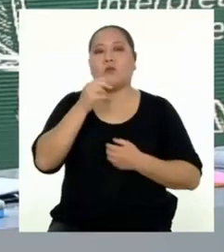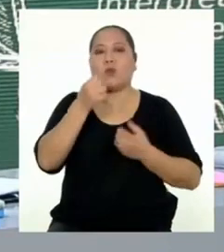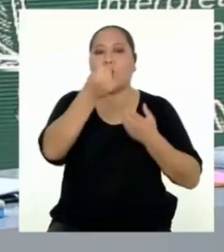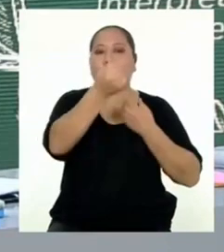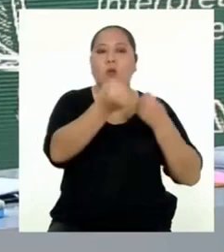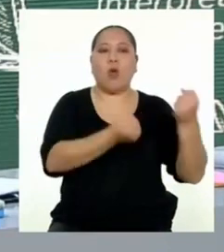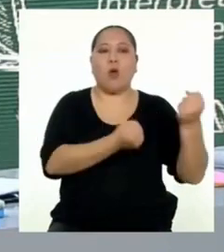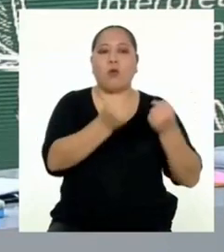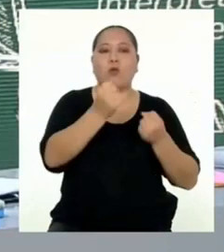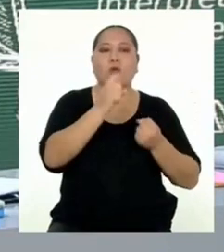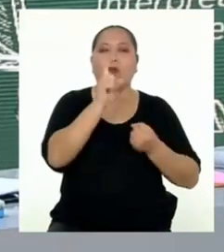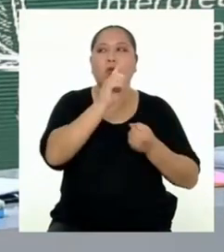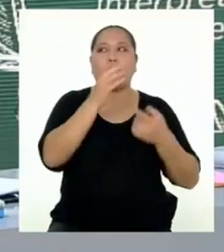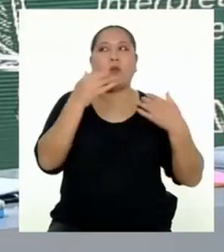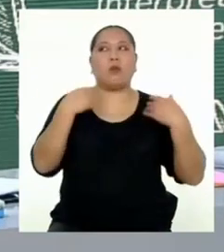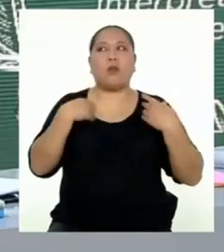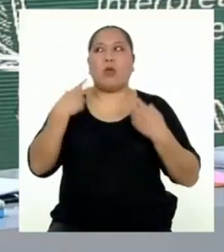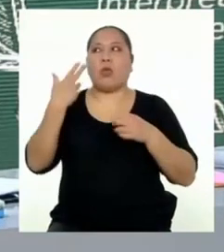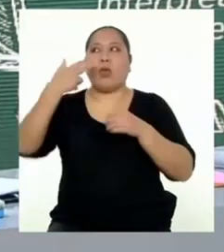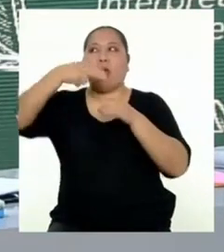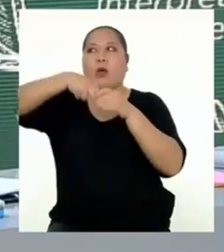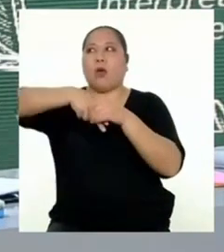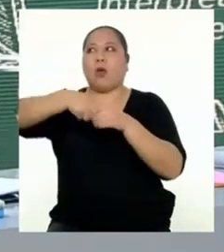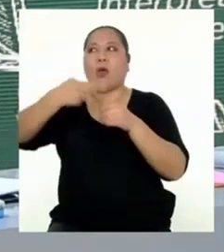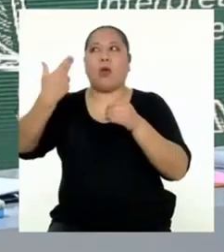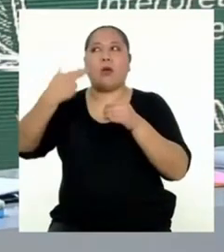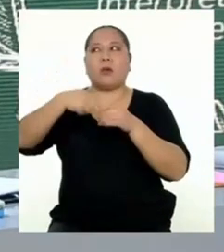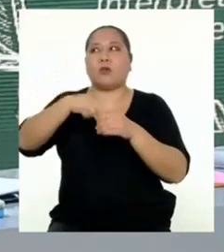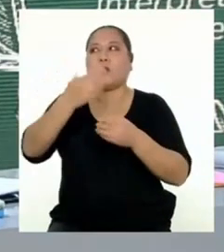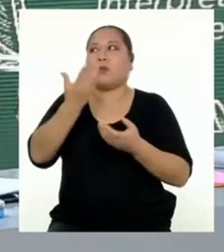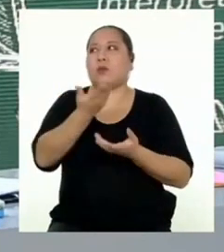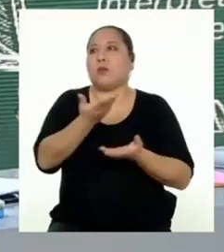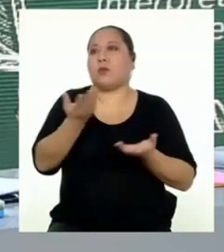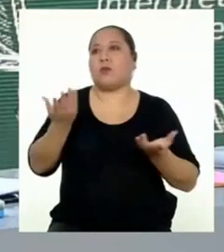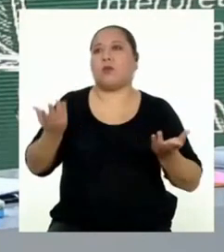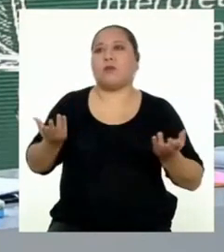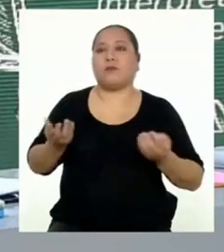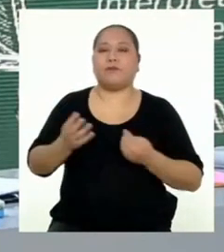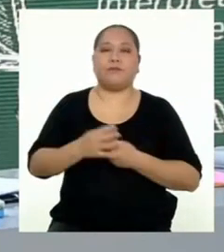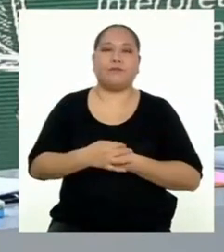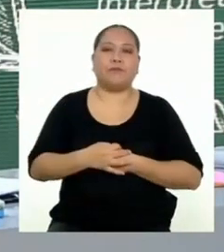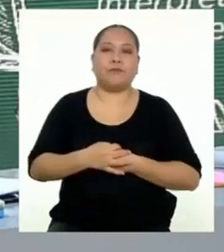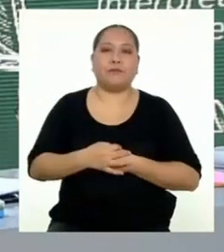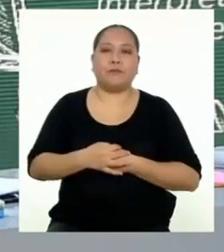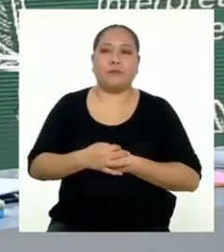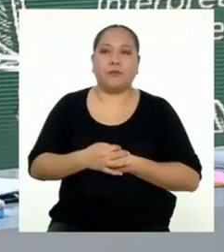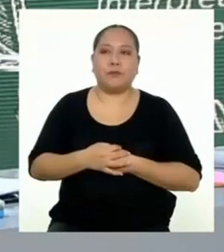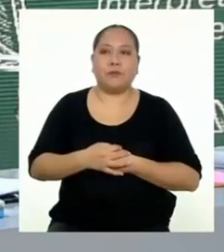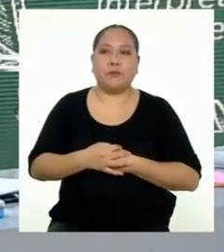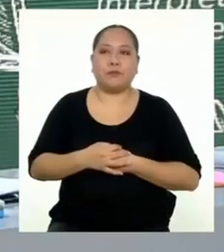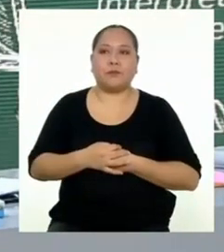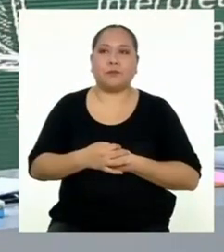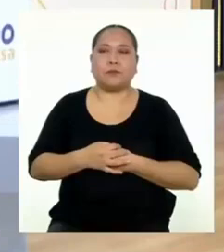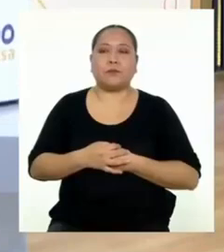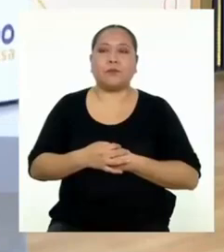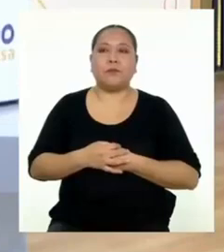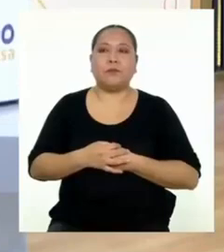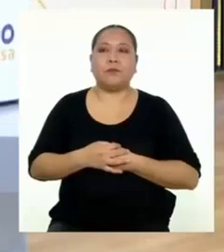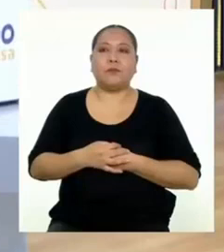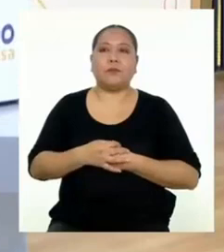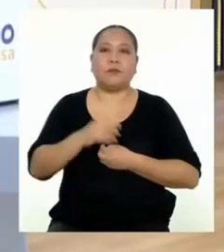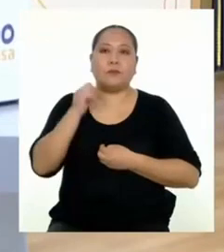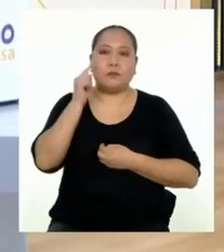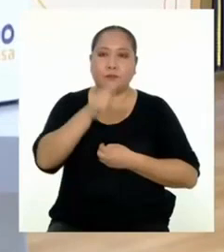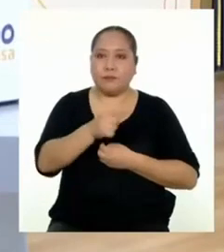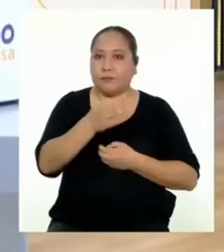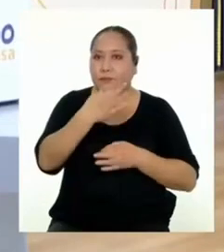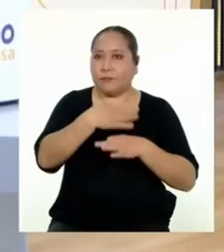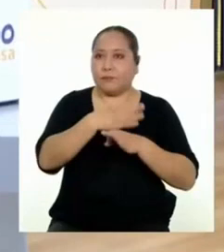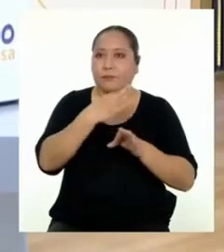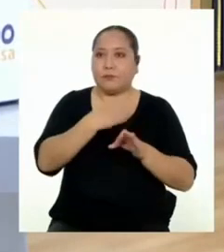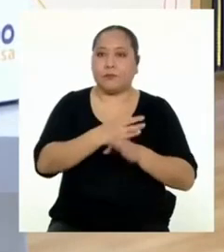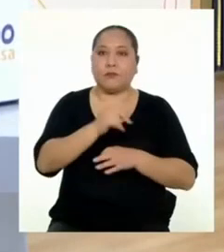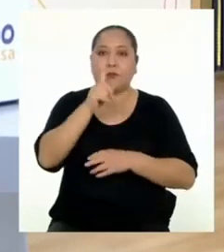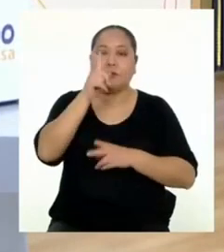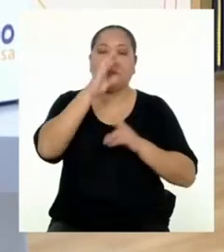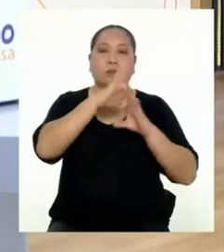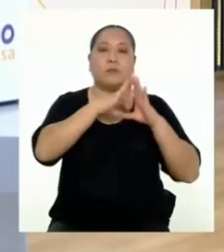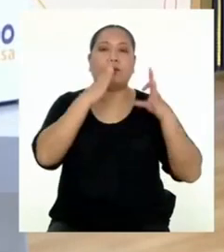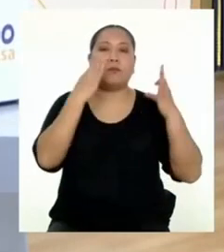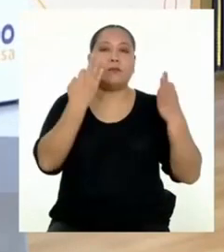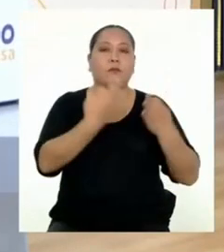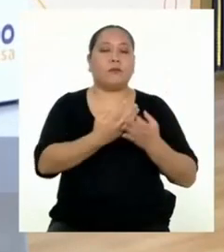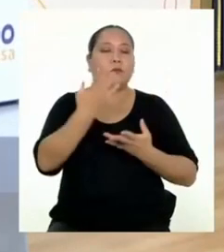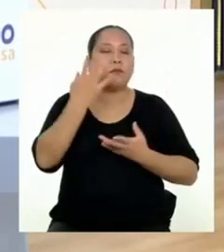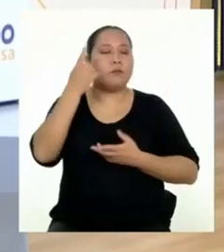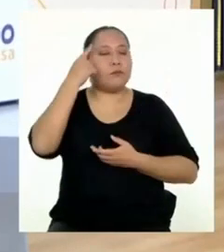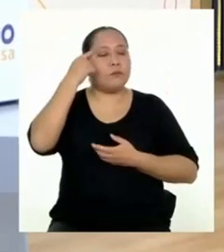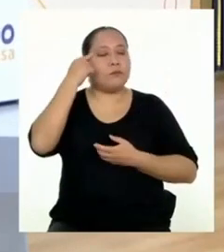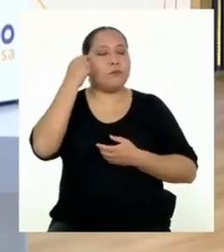un automóvil para cubrir nuestra necesidad de transporte si este no tiene gasolina. En este caso, si una familia